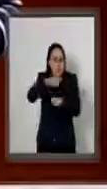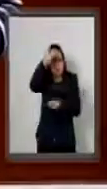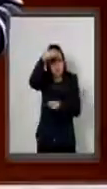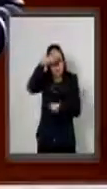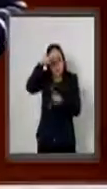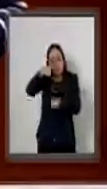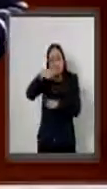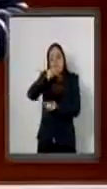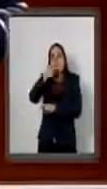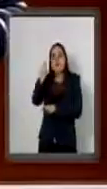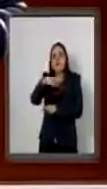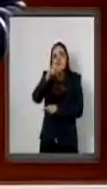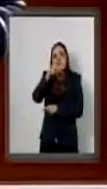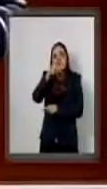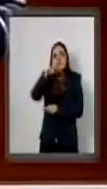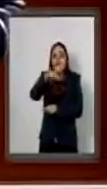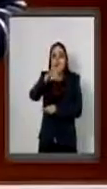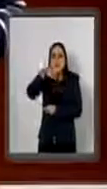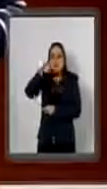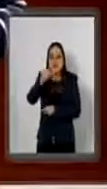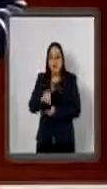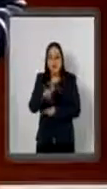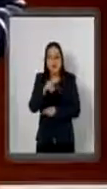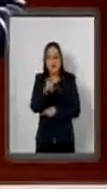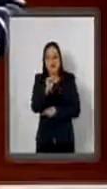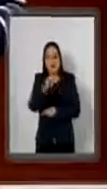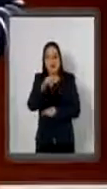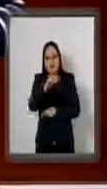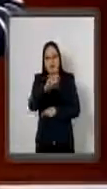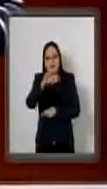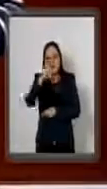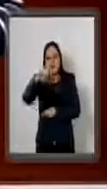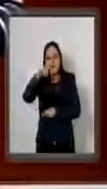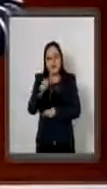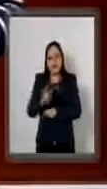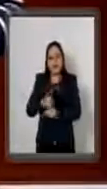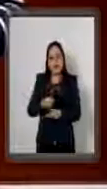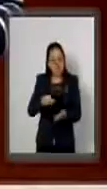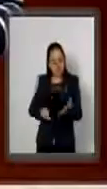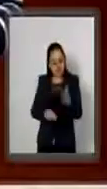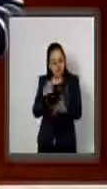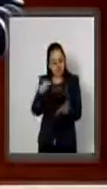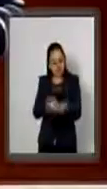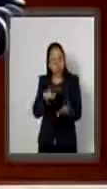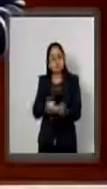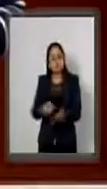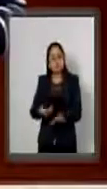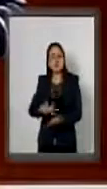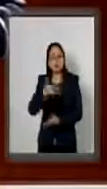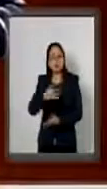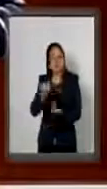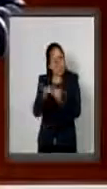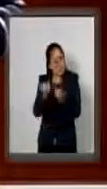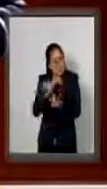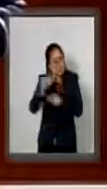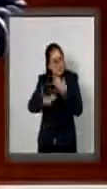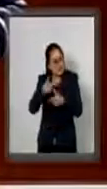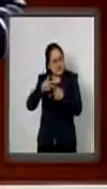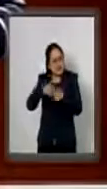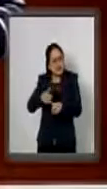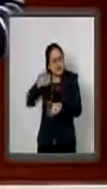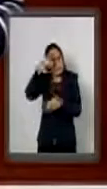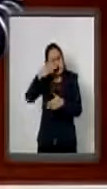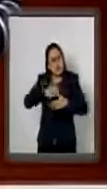Arriaga, estableció: el que suscribe ha creído siempre, como ahora cree, que el